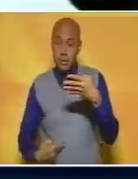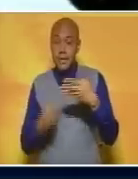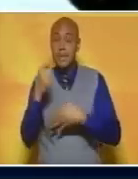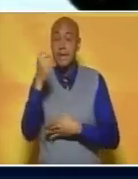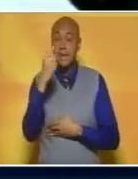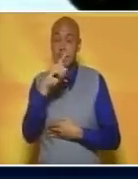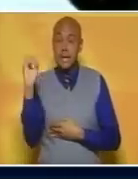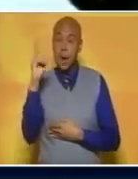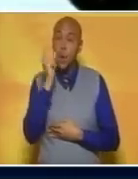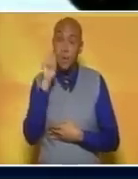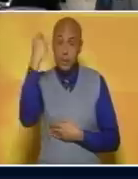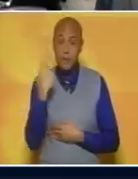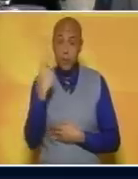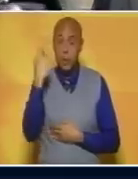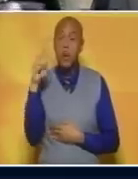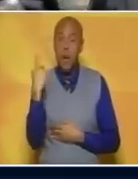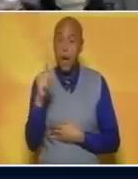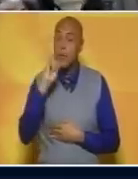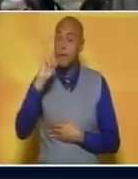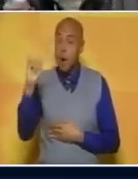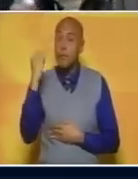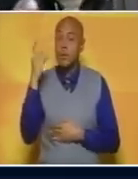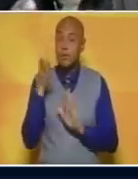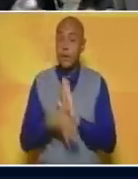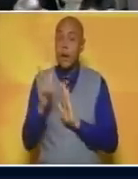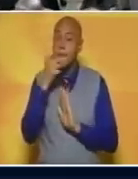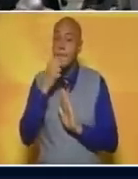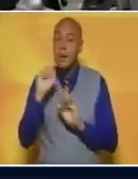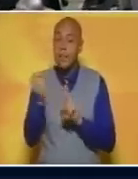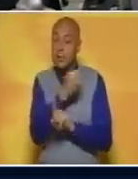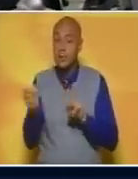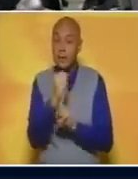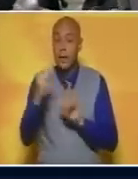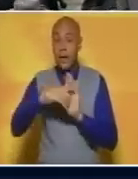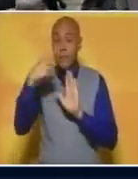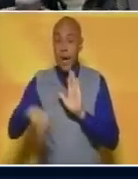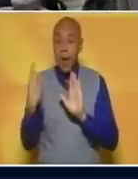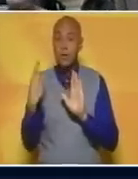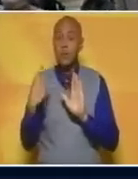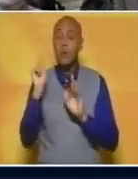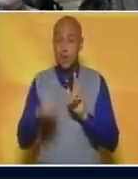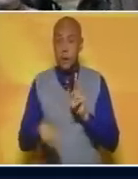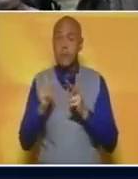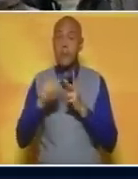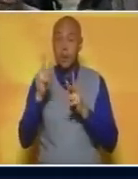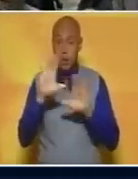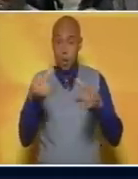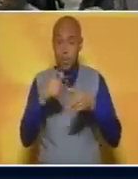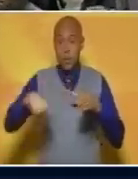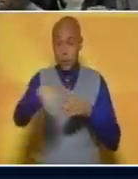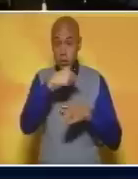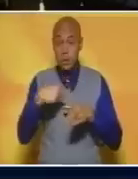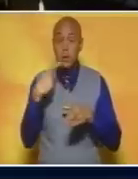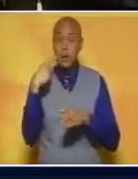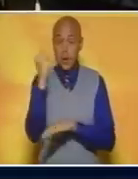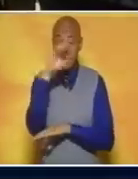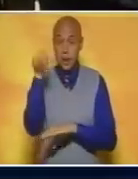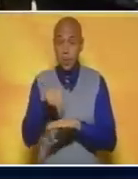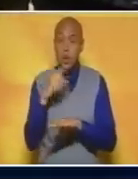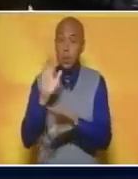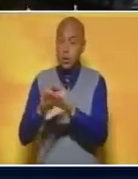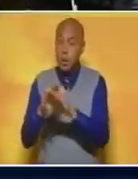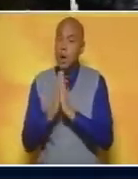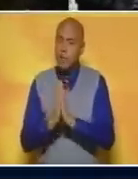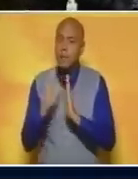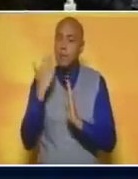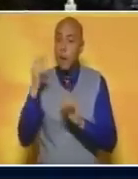de diputados venezolanos que denunciaron ser víctimas de violación a sus derechos humanos. Asimismo, el organismo instó a las autoridades venezolanas